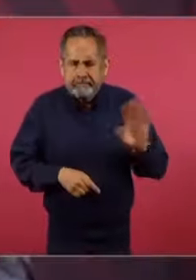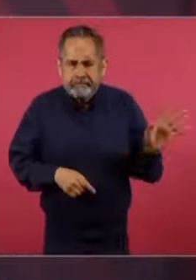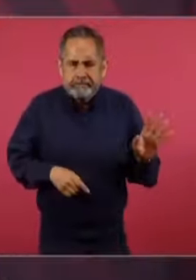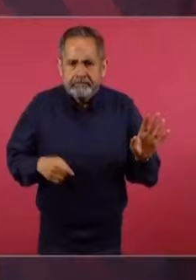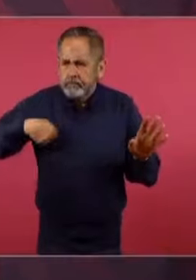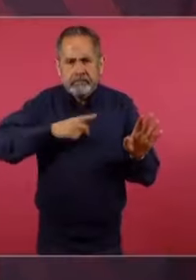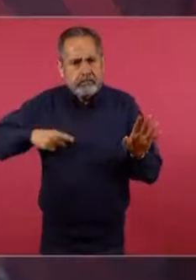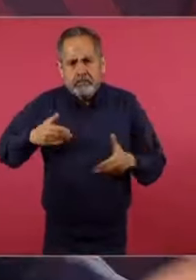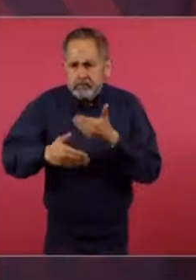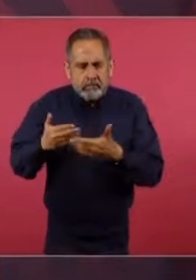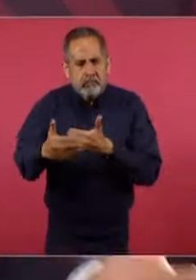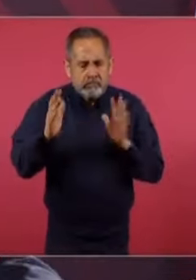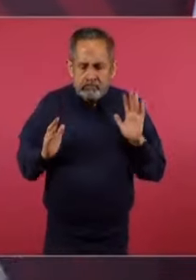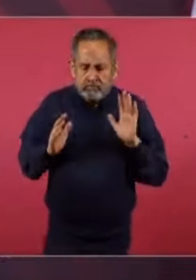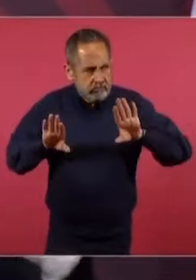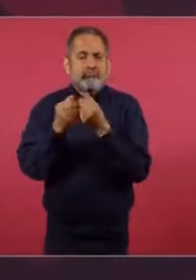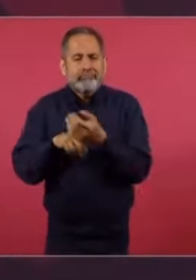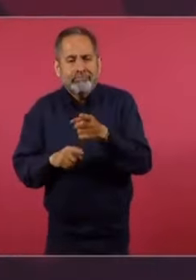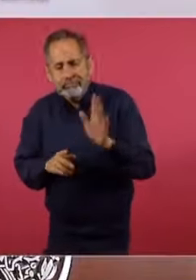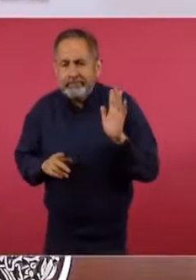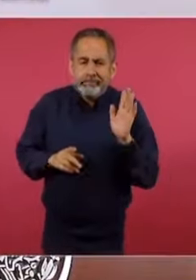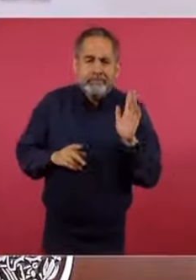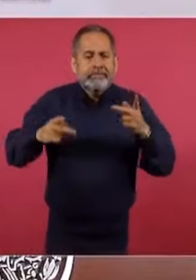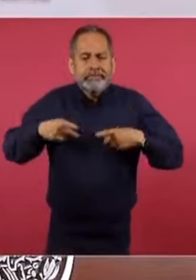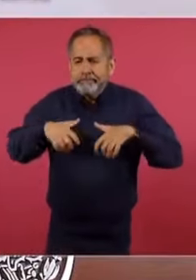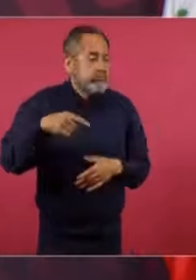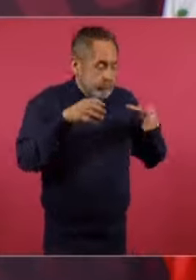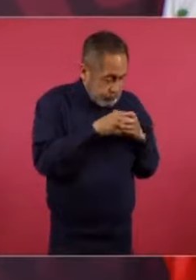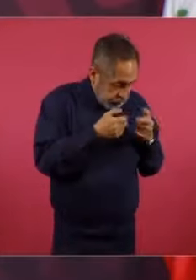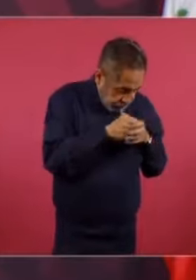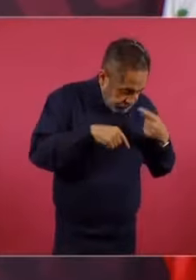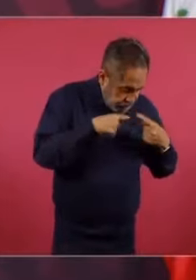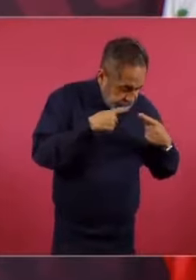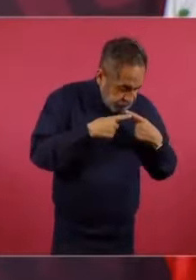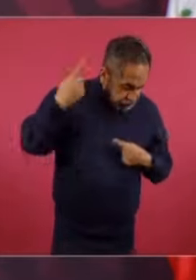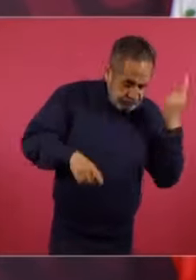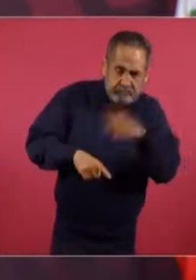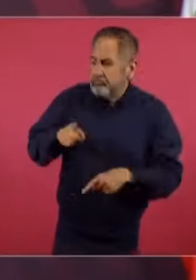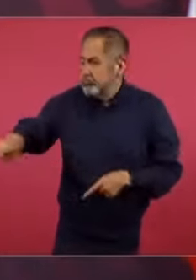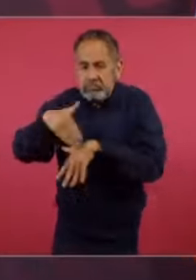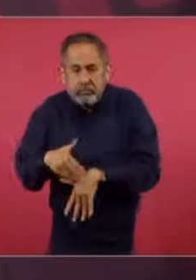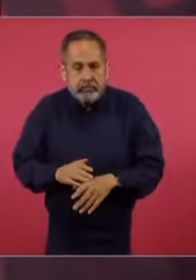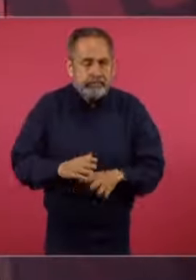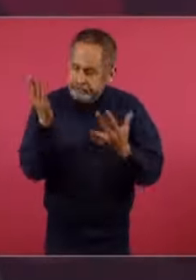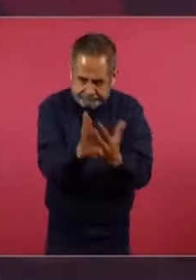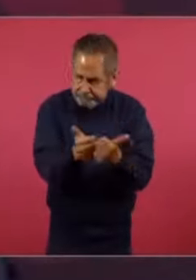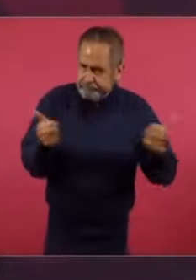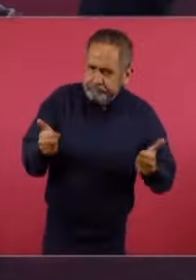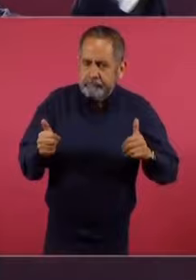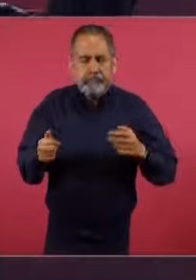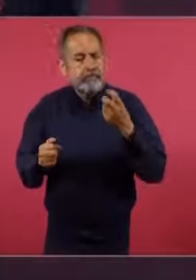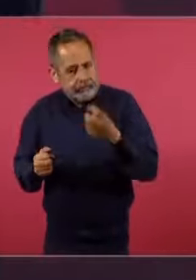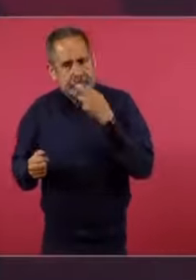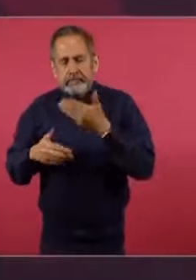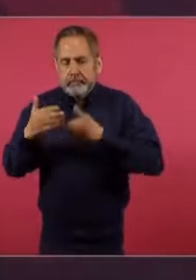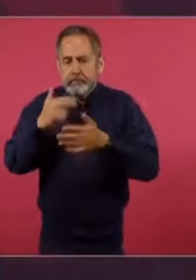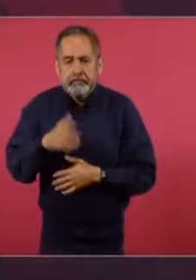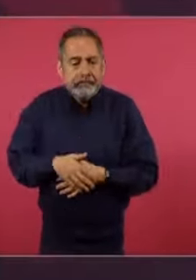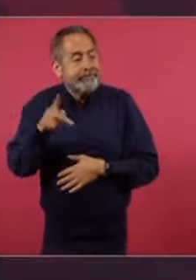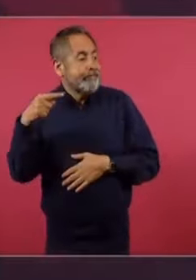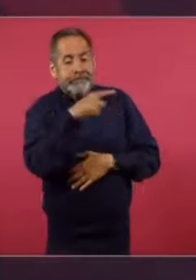mucho. Tan es así que la gente, pero el pueblo está empoderado. Entonces, en eso avanzamos. Sin embargo, el